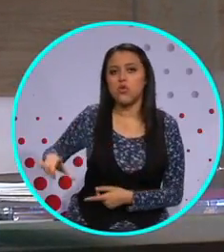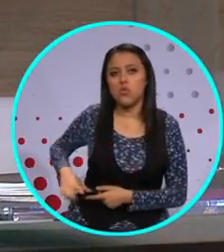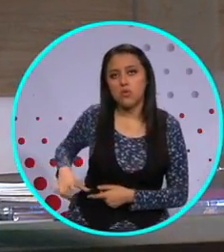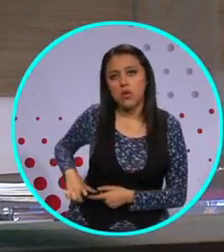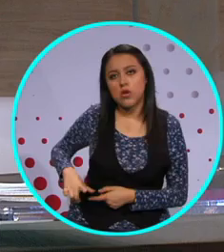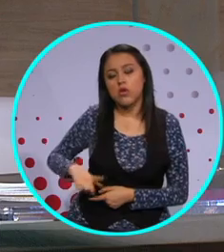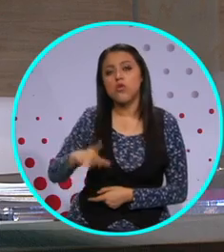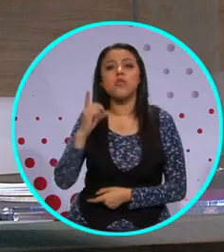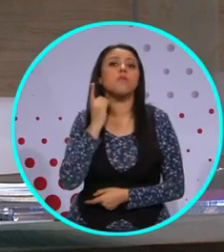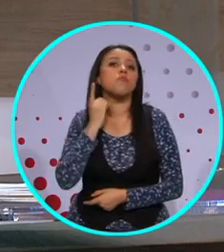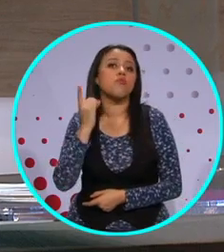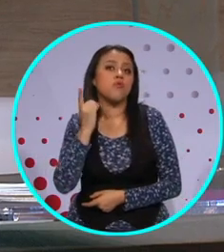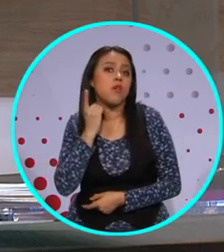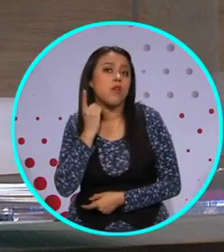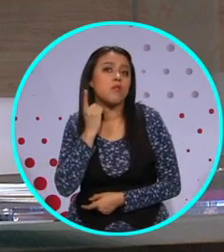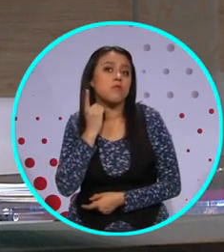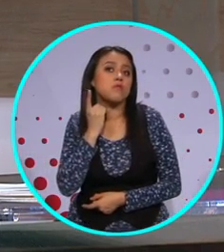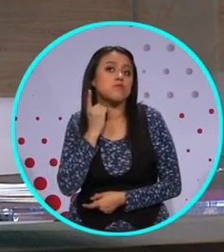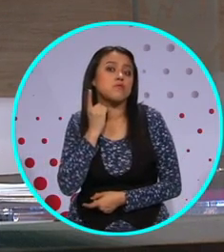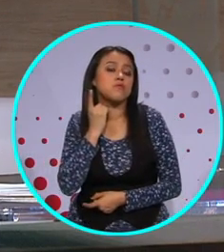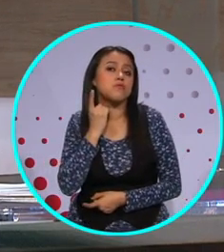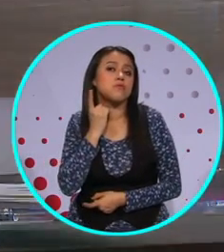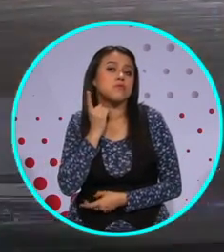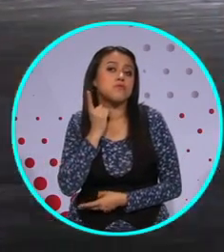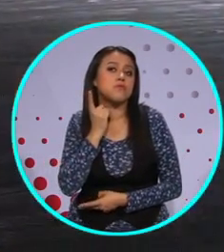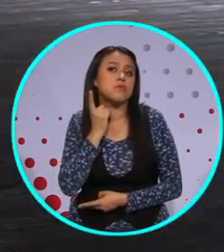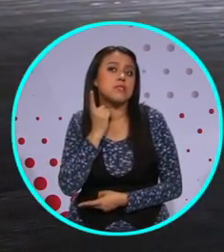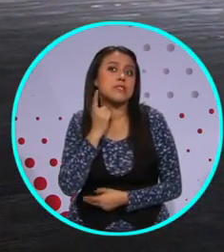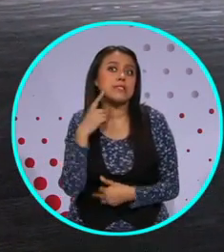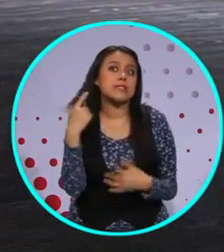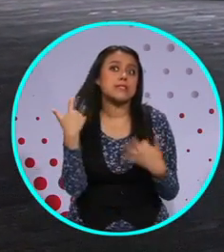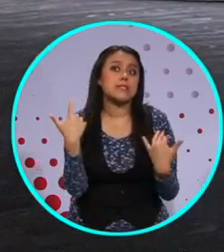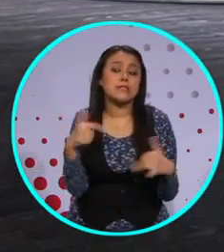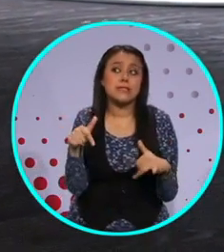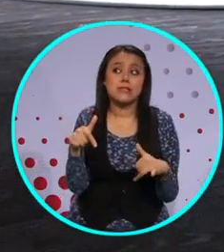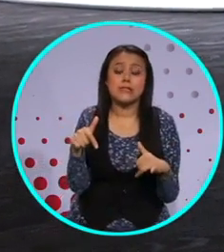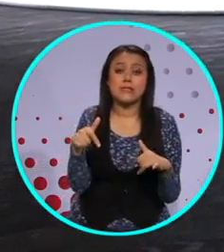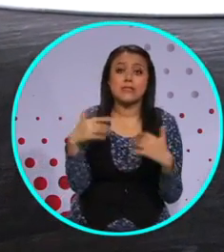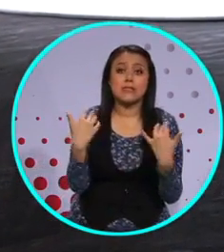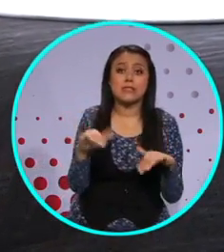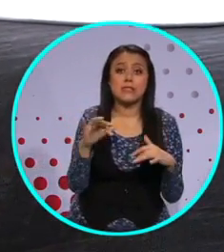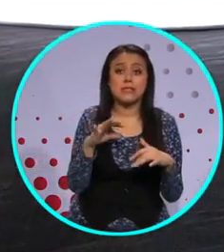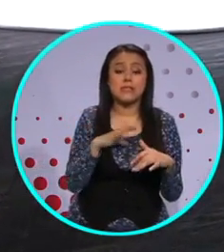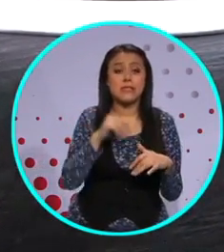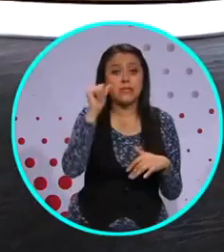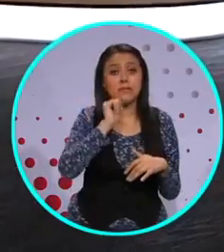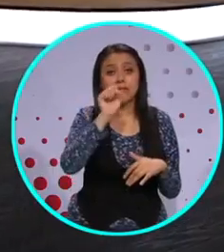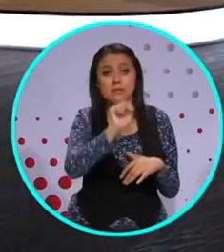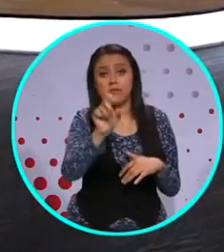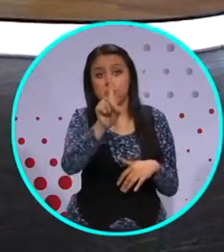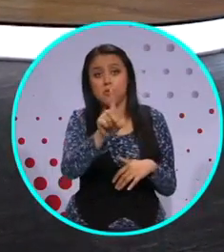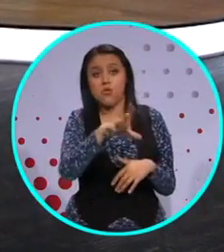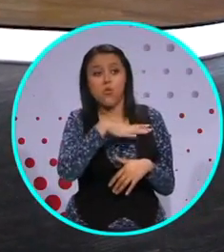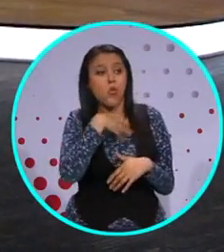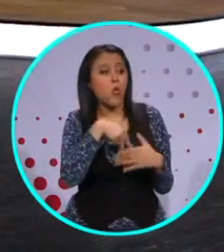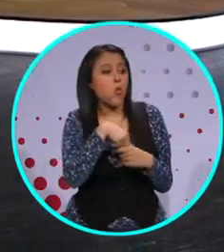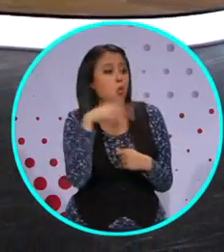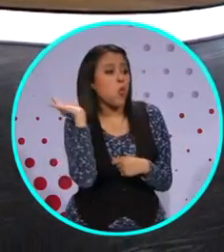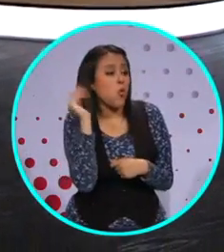sean los diputados cáspita va a estar vacío cuernavaca los fines de semana